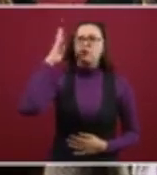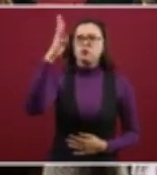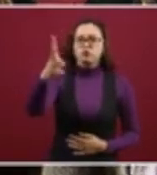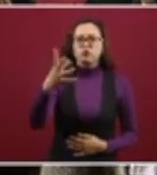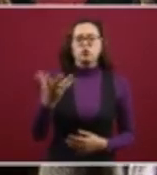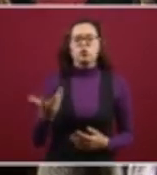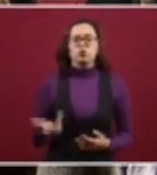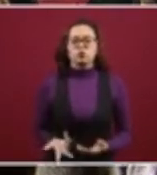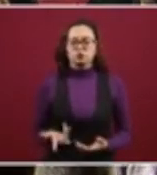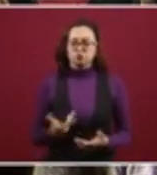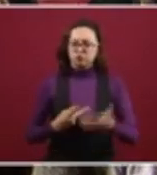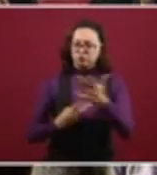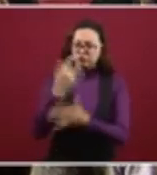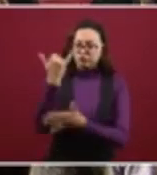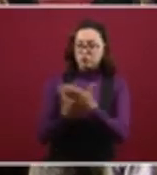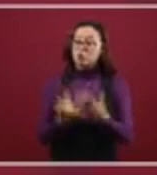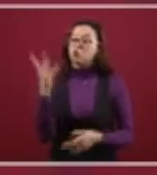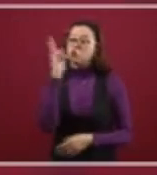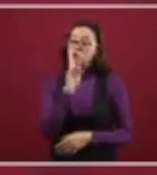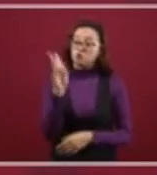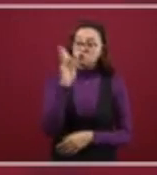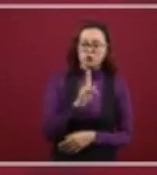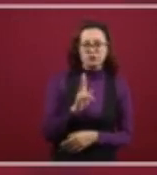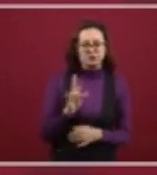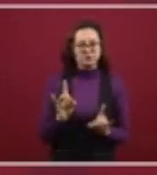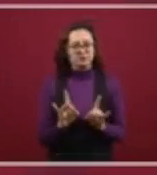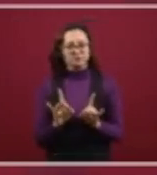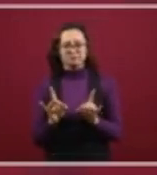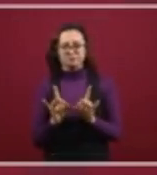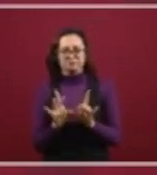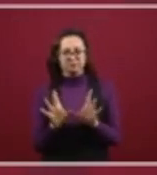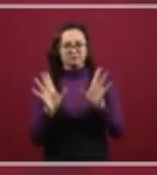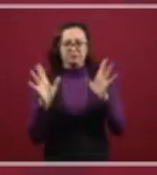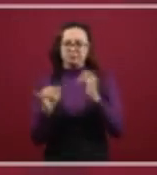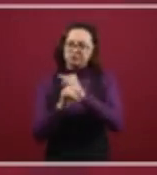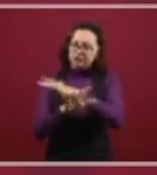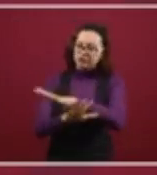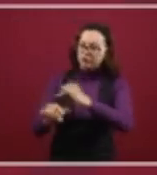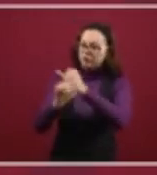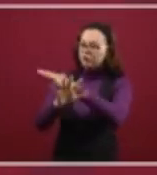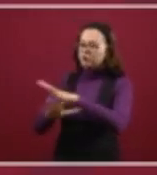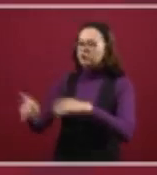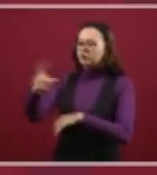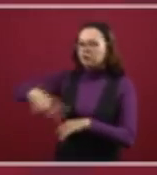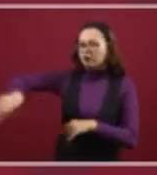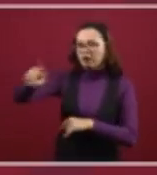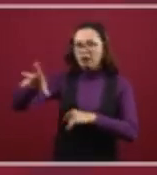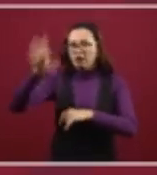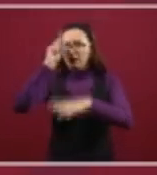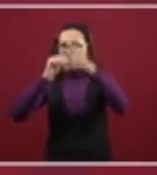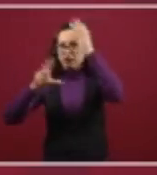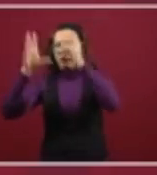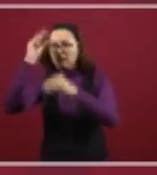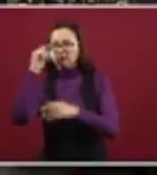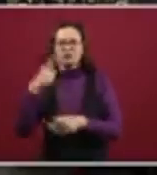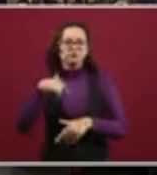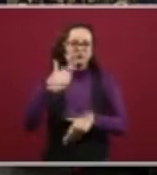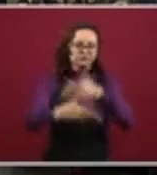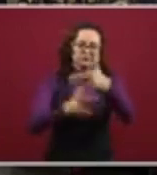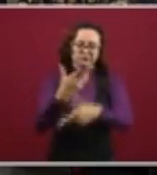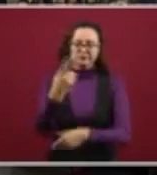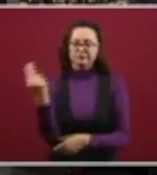en que por ser un proyecto piloto que ha generado esta serie de conocimientos de información, va a ser muy útil para subsecuentes programas.